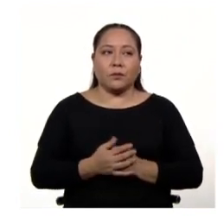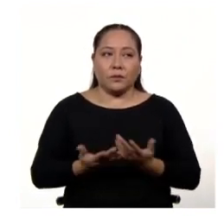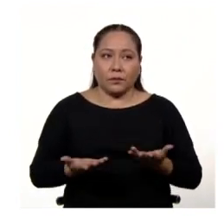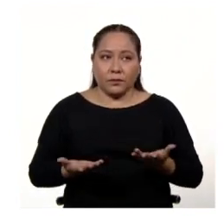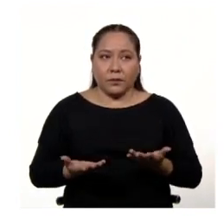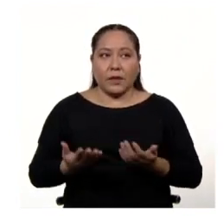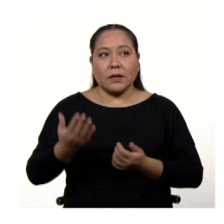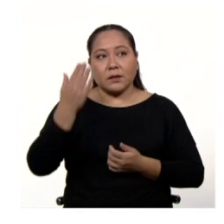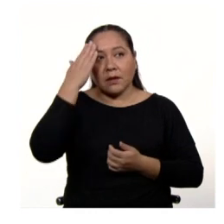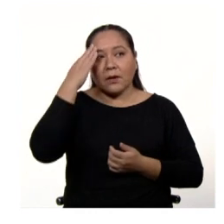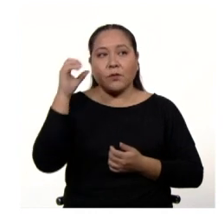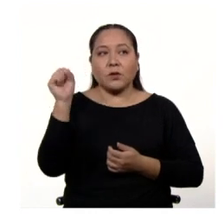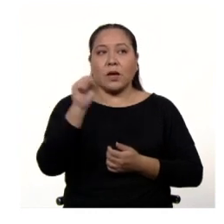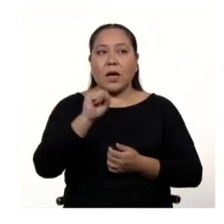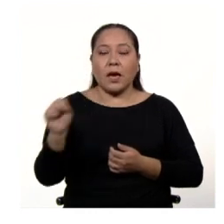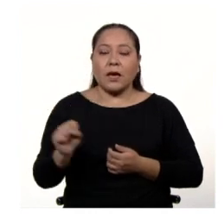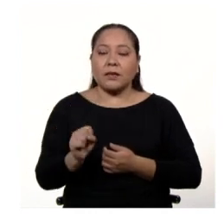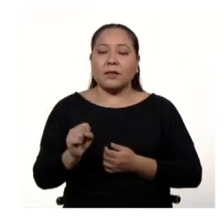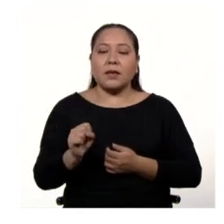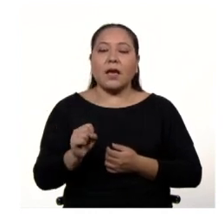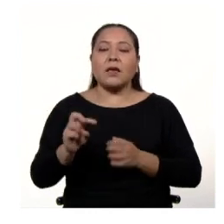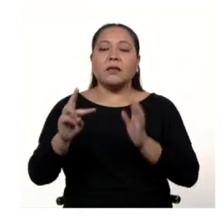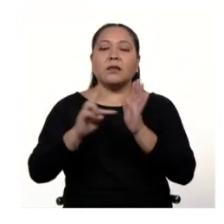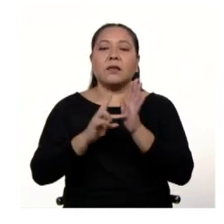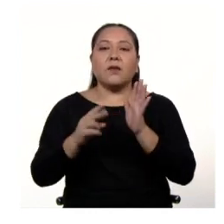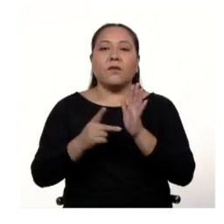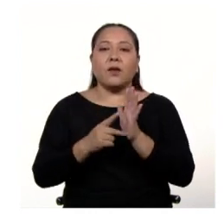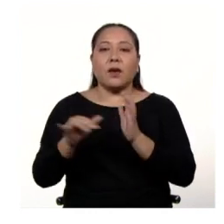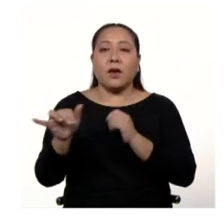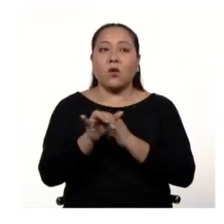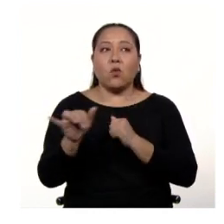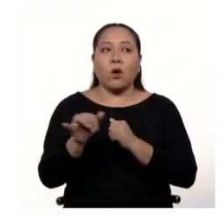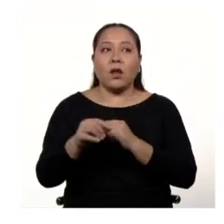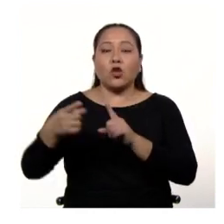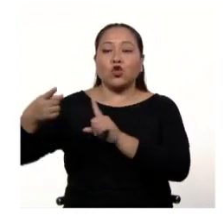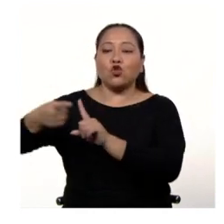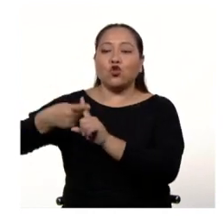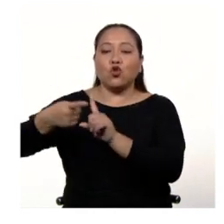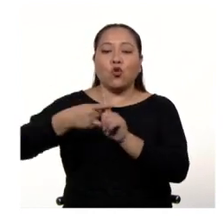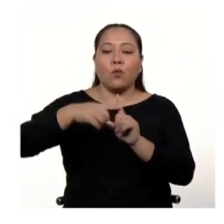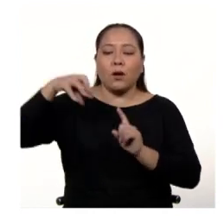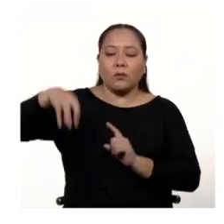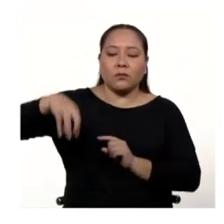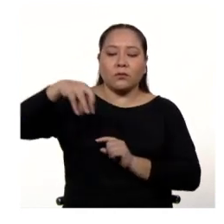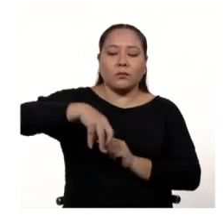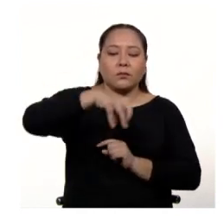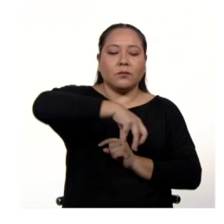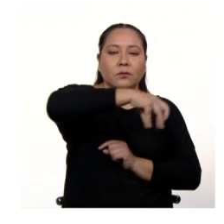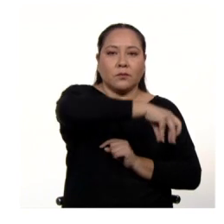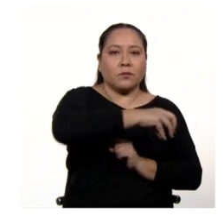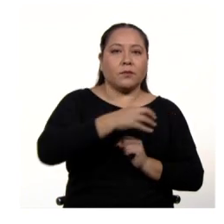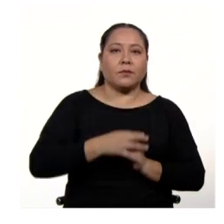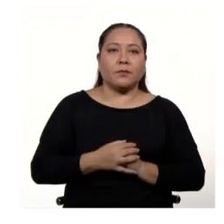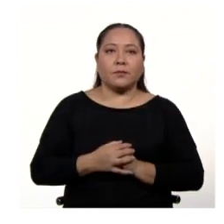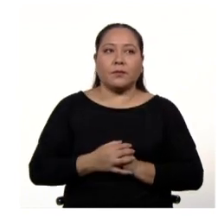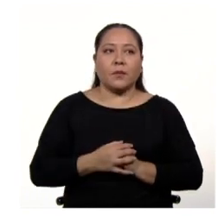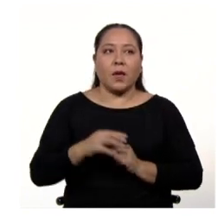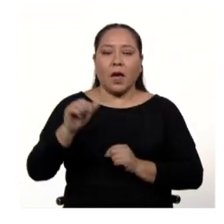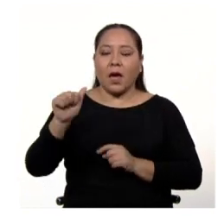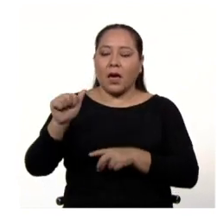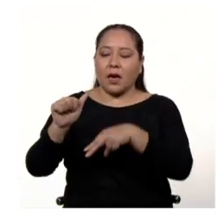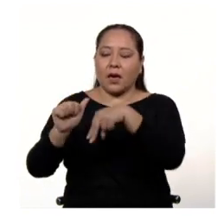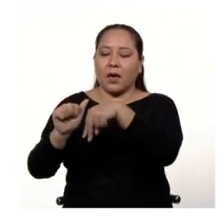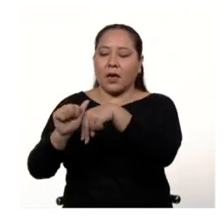donde S representa la suma de términos de la progresión geométrica. A sub